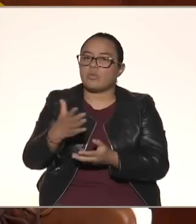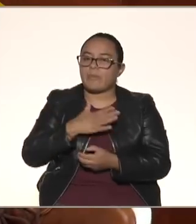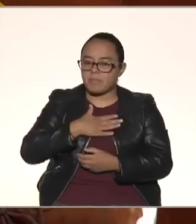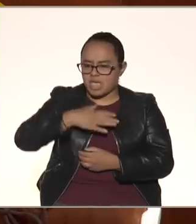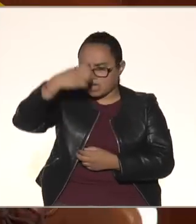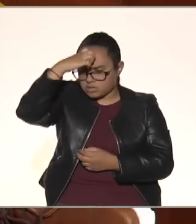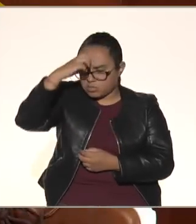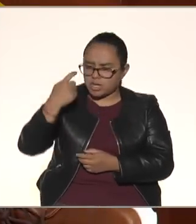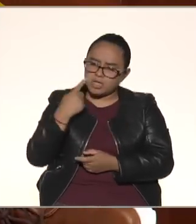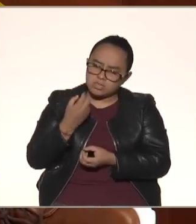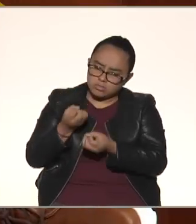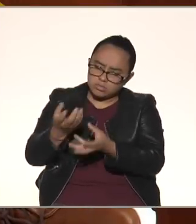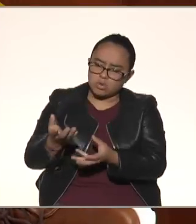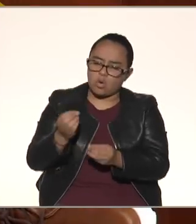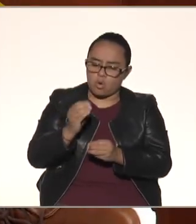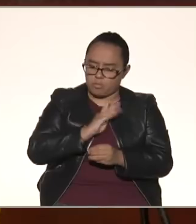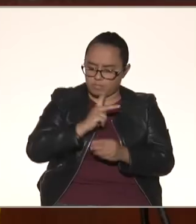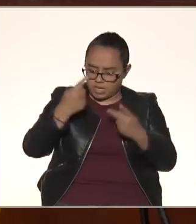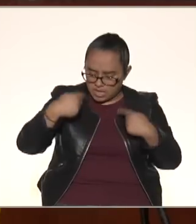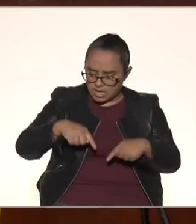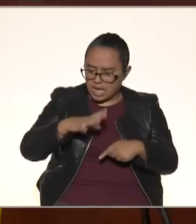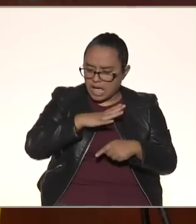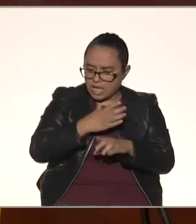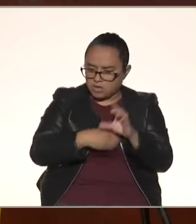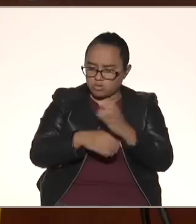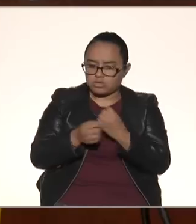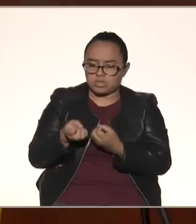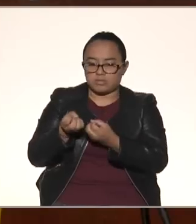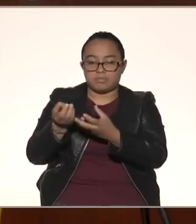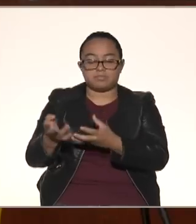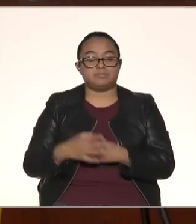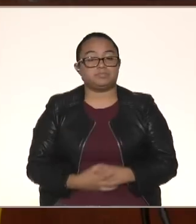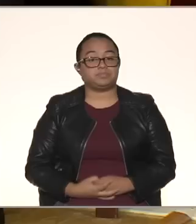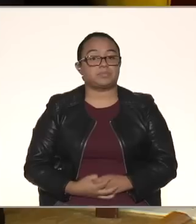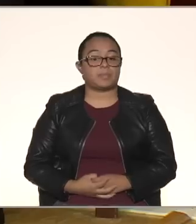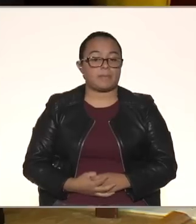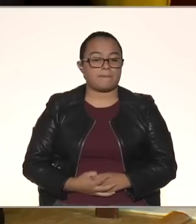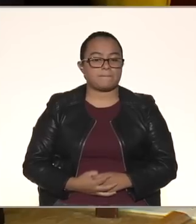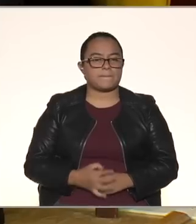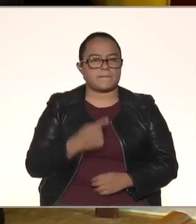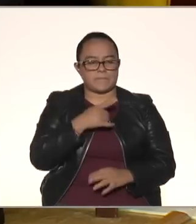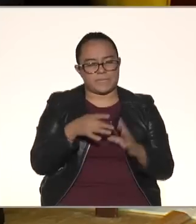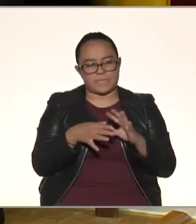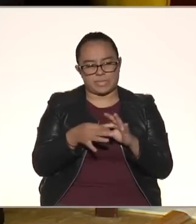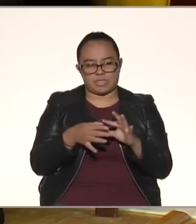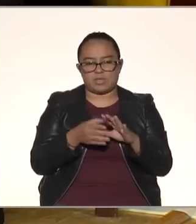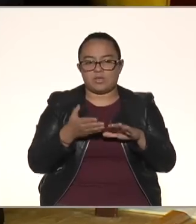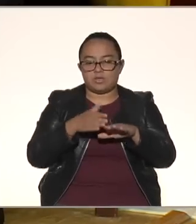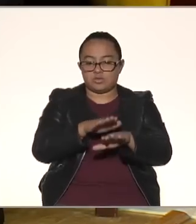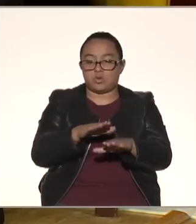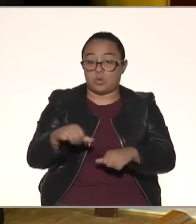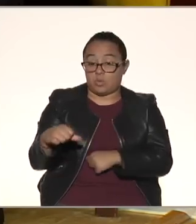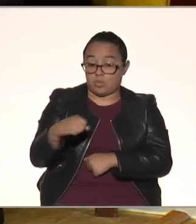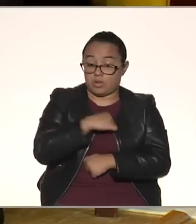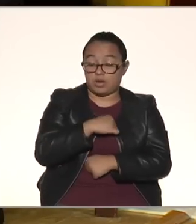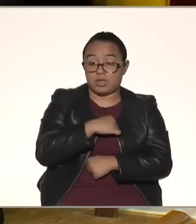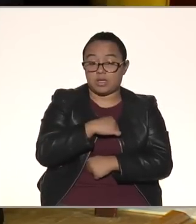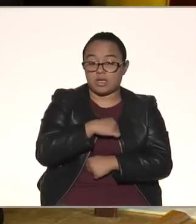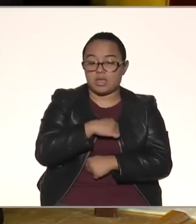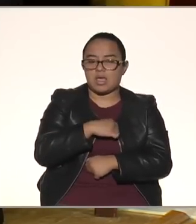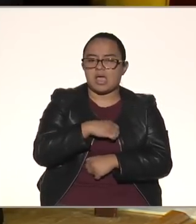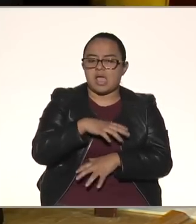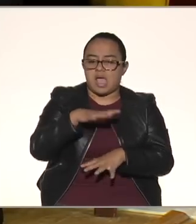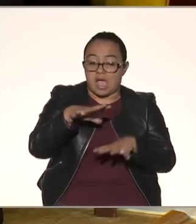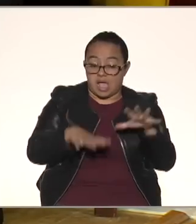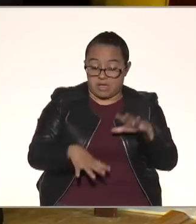somos y lo que tenemos. Yo creo que con esta parte del egoísmo un poco, a veces al